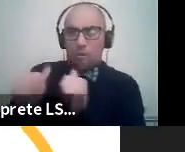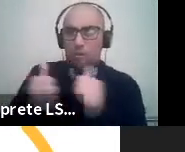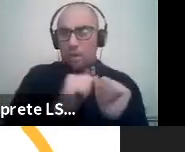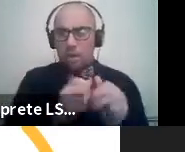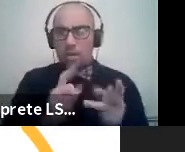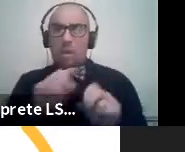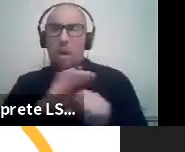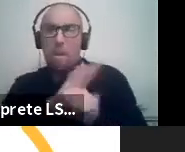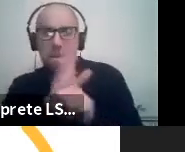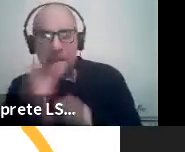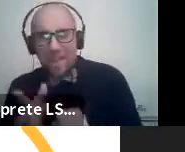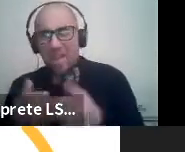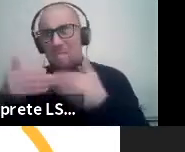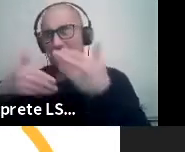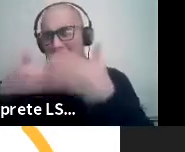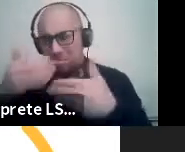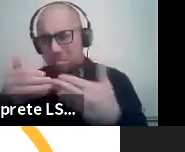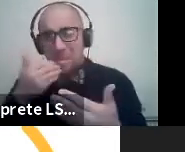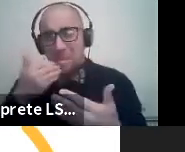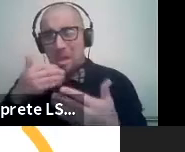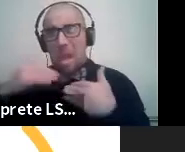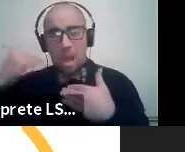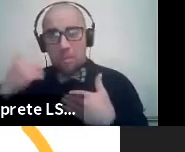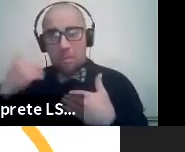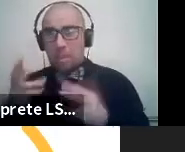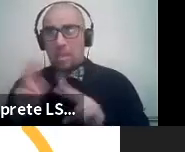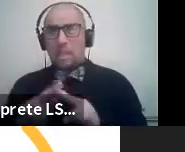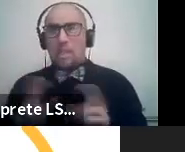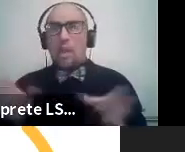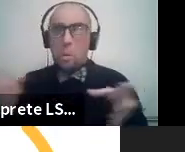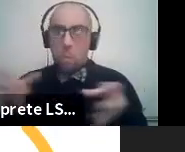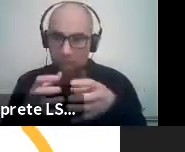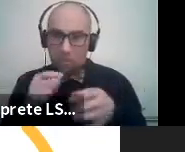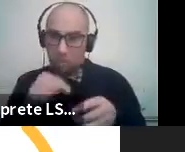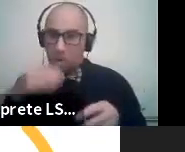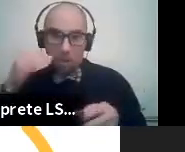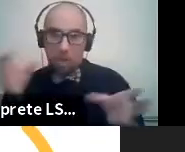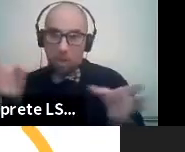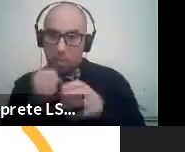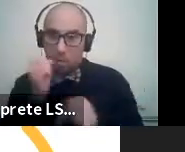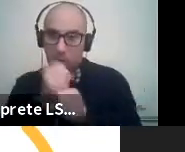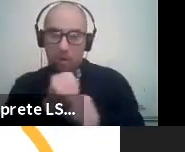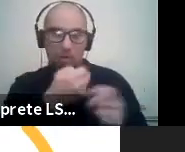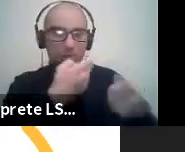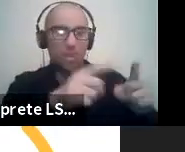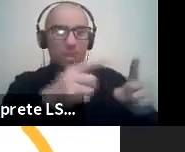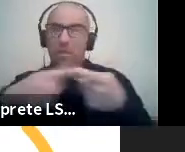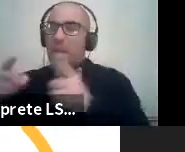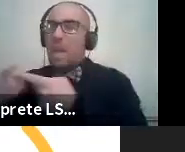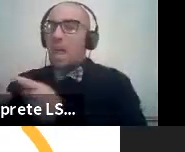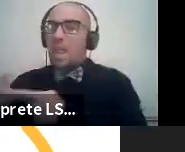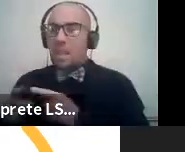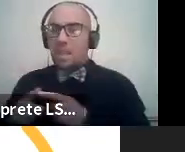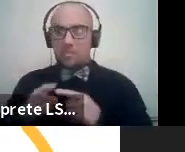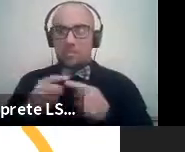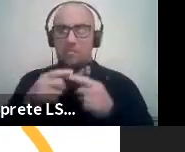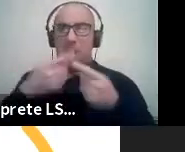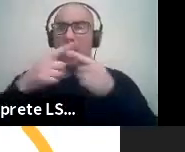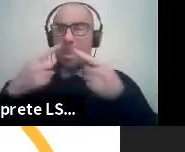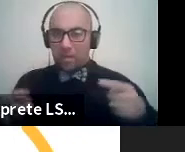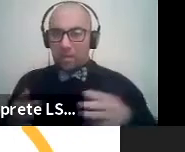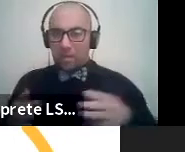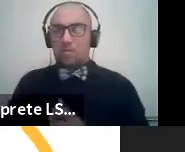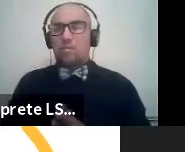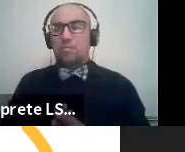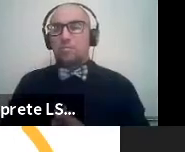pandemia y sobre todo la importancia de tener un equipo de trabajo multidisciplinario, diverso, para poder